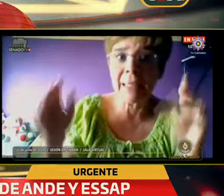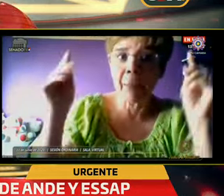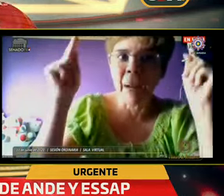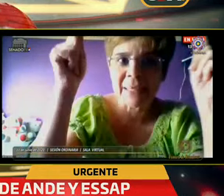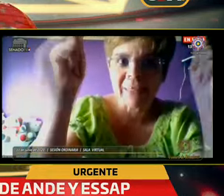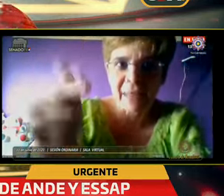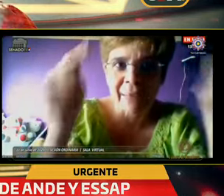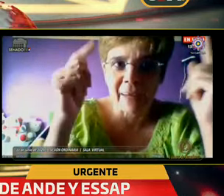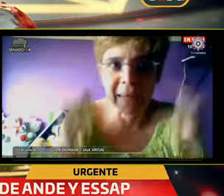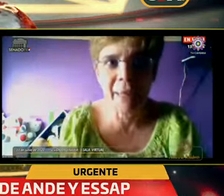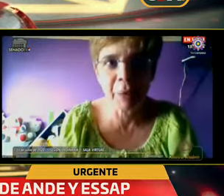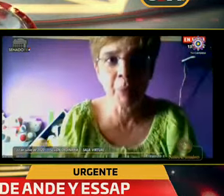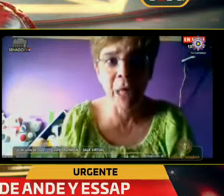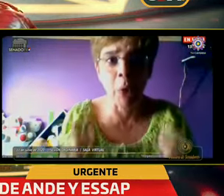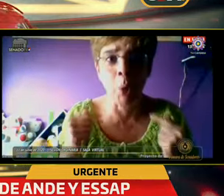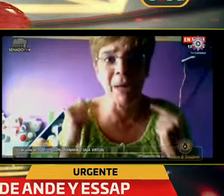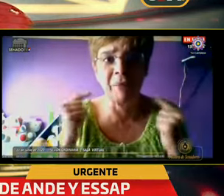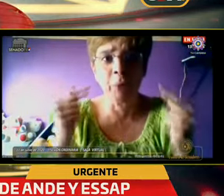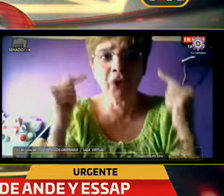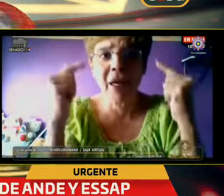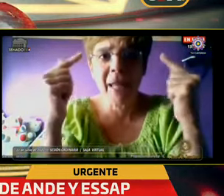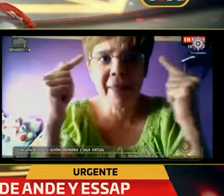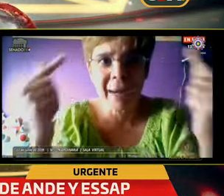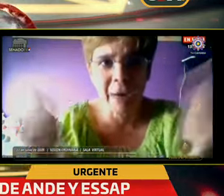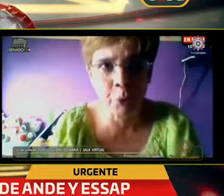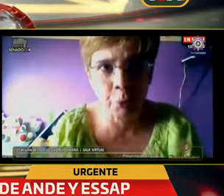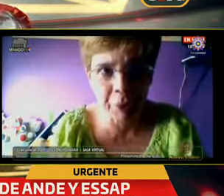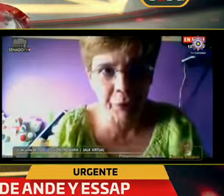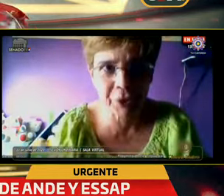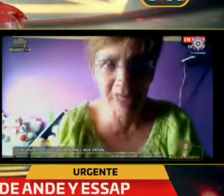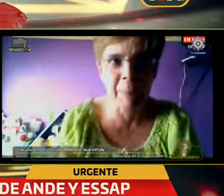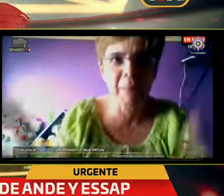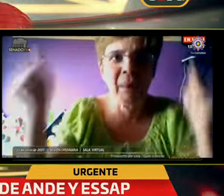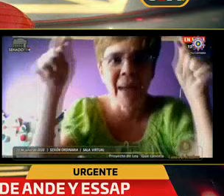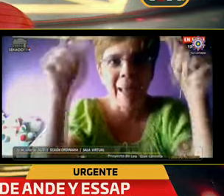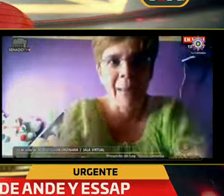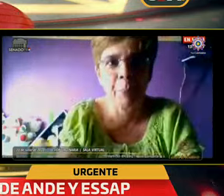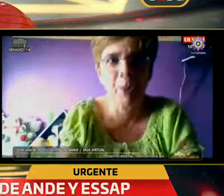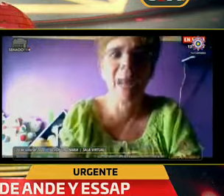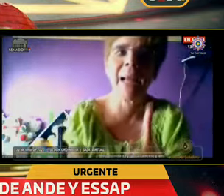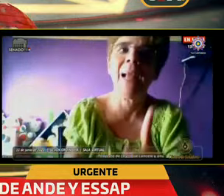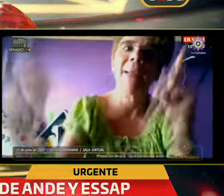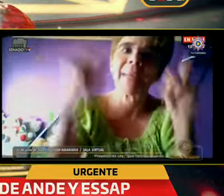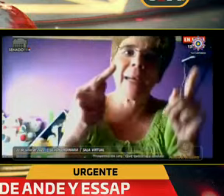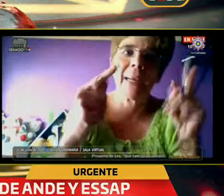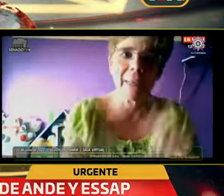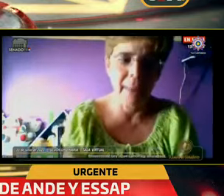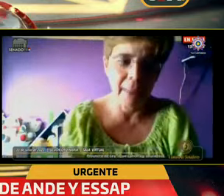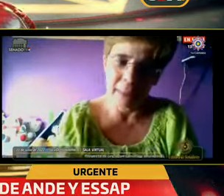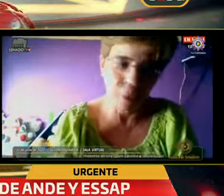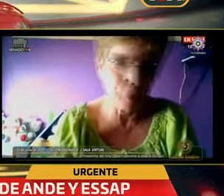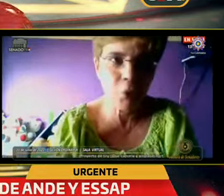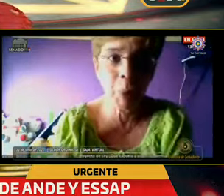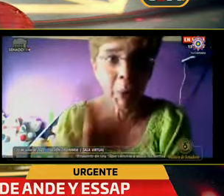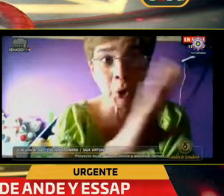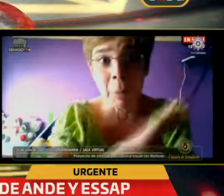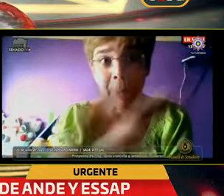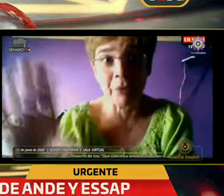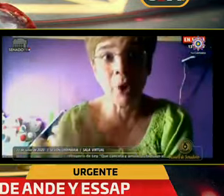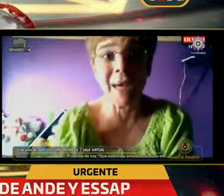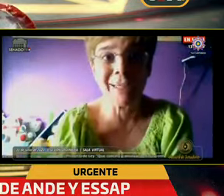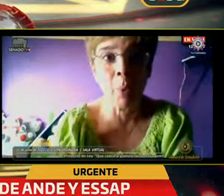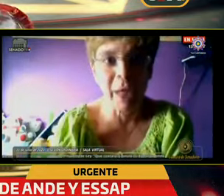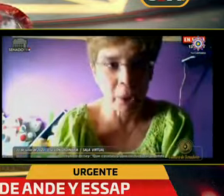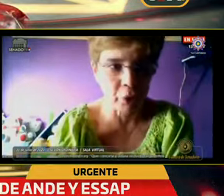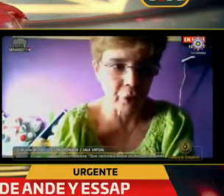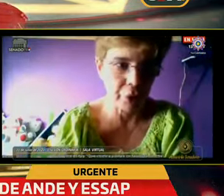Salín, decir a la gente para que se vaya a trancar en diputados como la famosa ley de gasto superfluo. Que la misma bancada que apura acá, tranca ya. No, yo